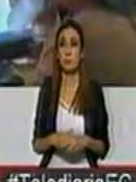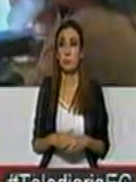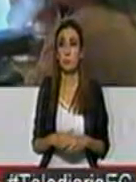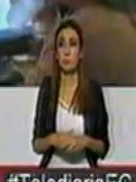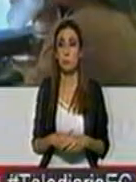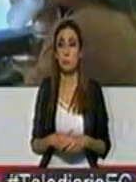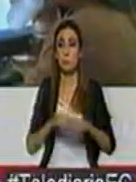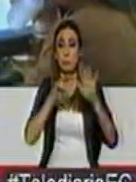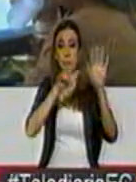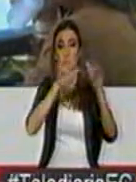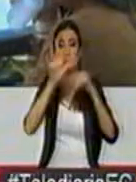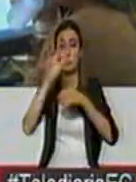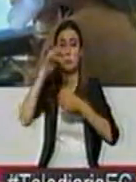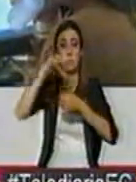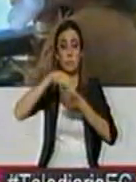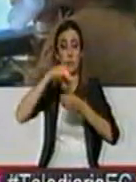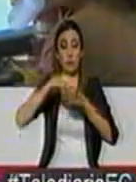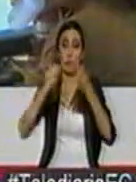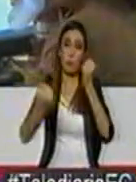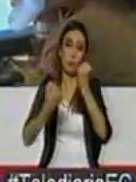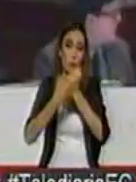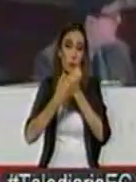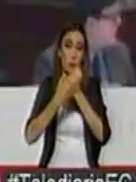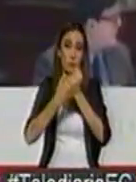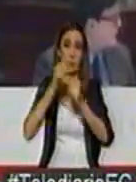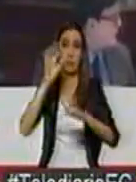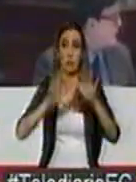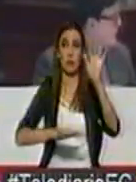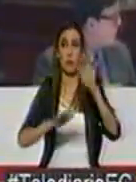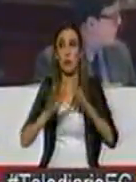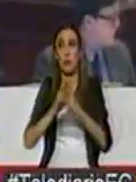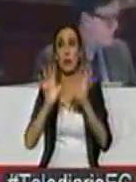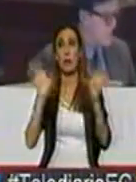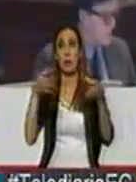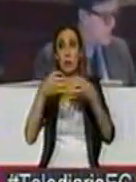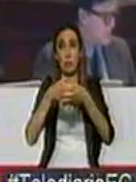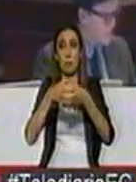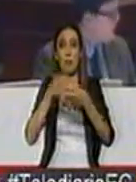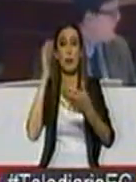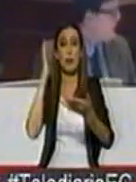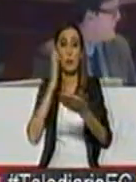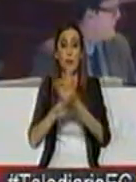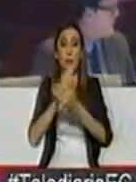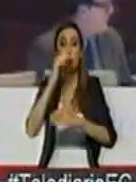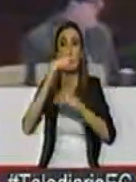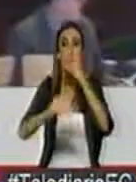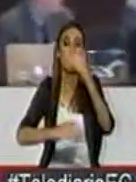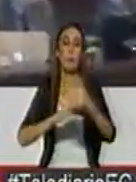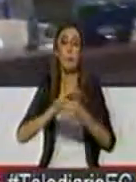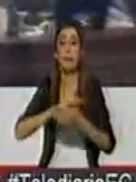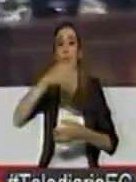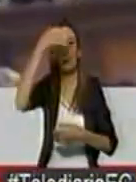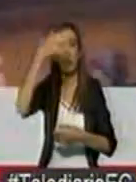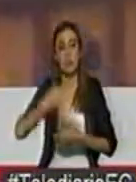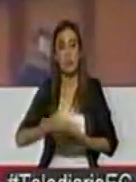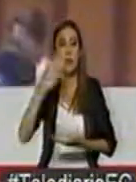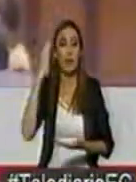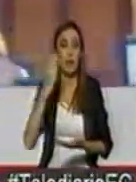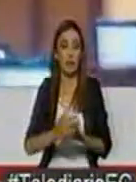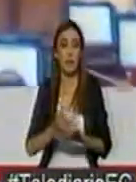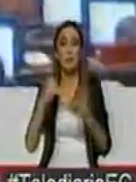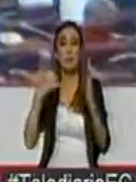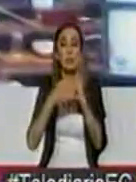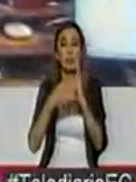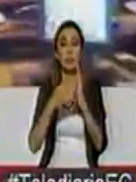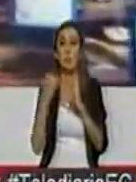Con 85 votos a favor y 19 abstenciones, el Parlamento se allanó al veto presidencial y le dijo definitivamente adiós al impuesto